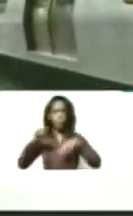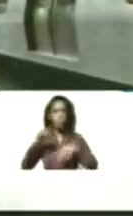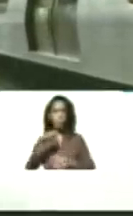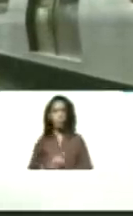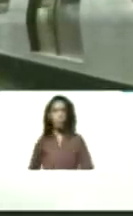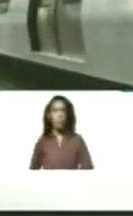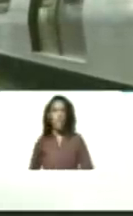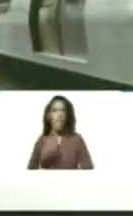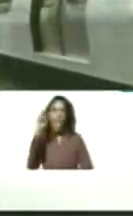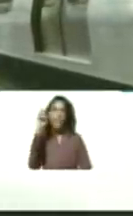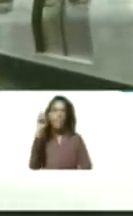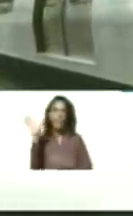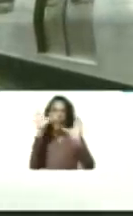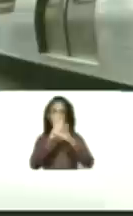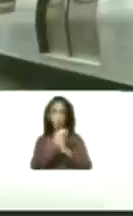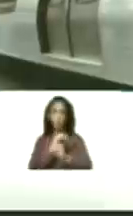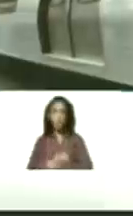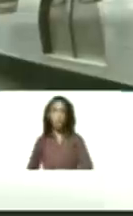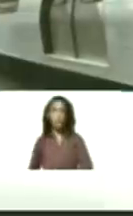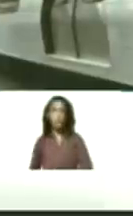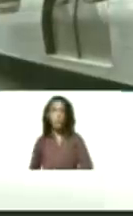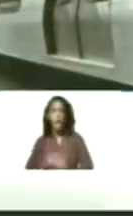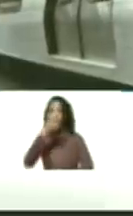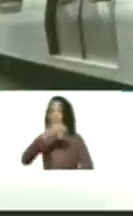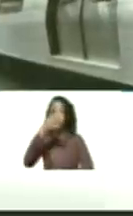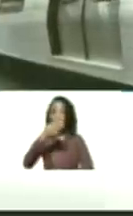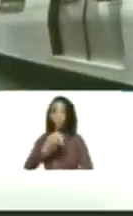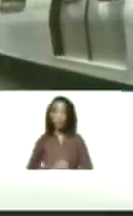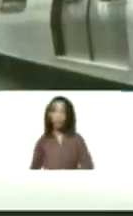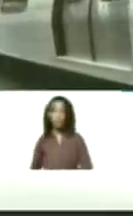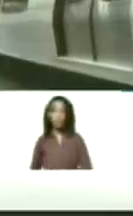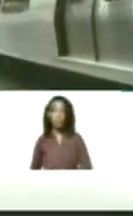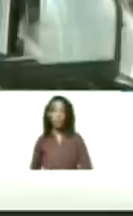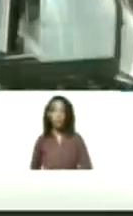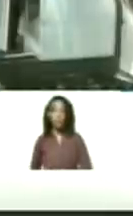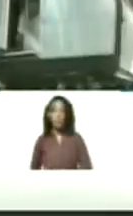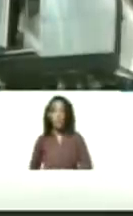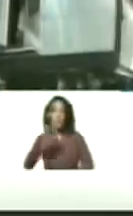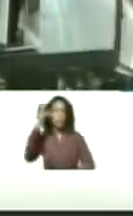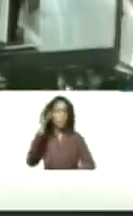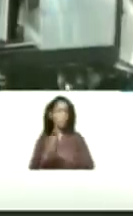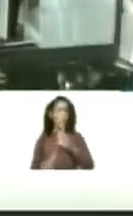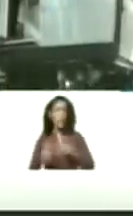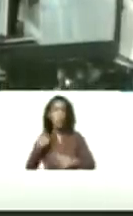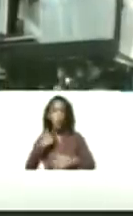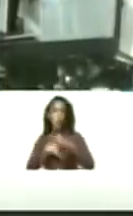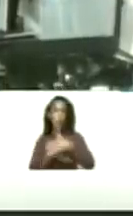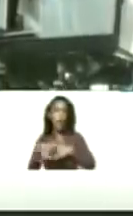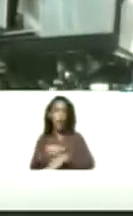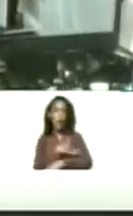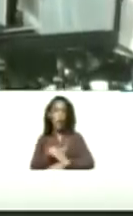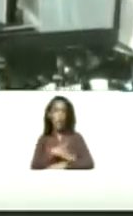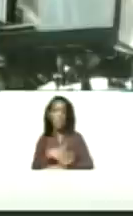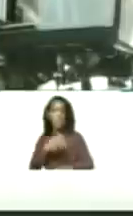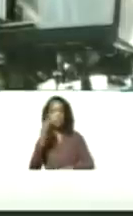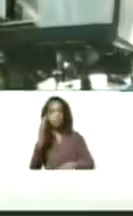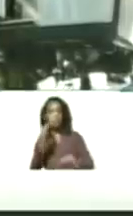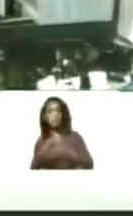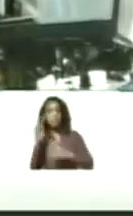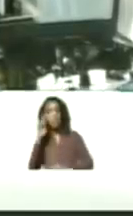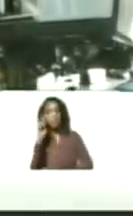El viernes en la noche, en la tarde. Y de repente yo voy por una calle así y